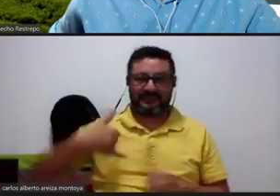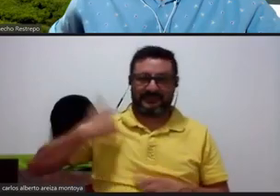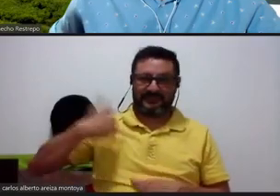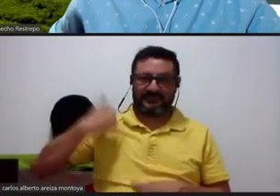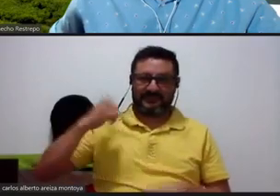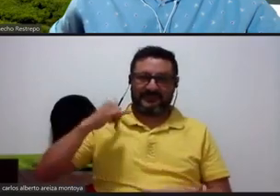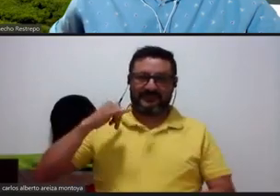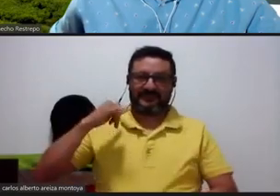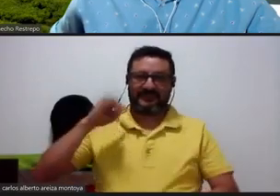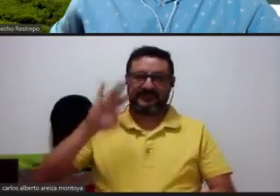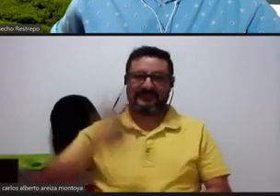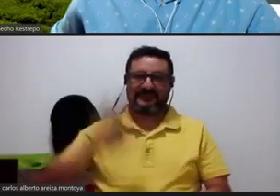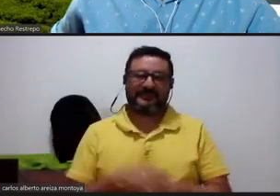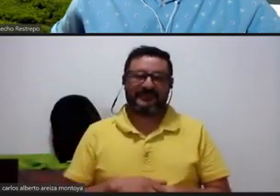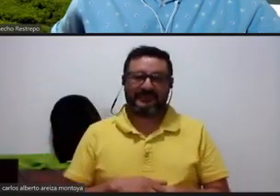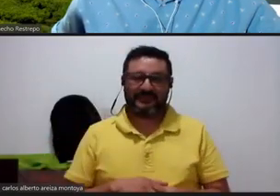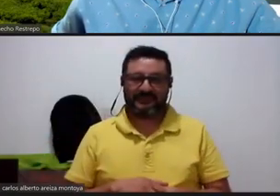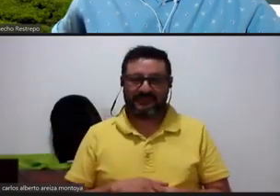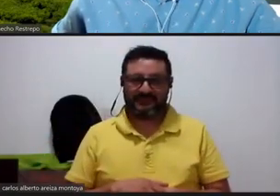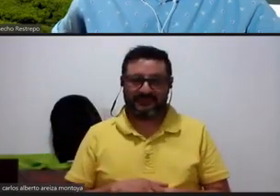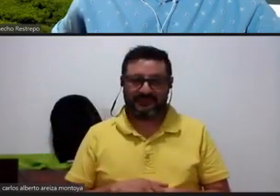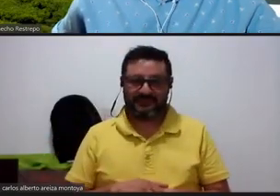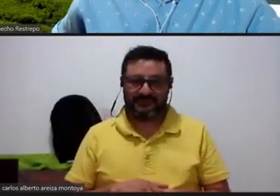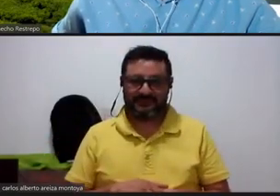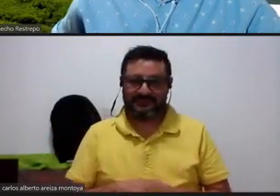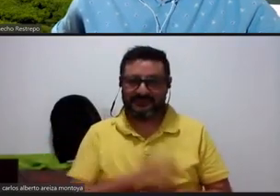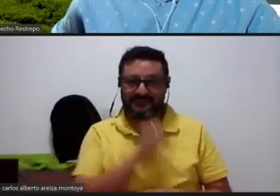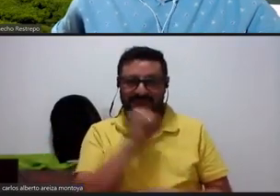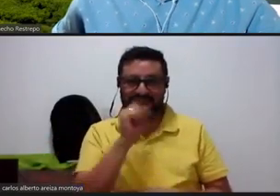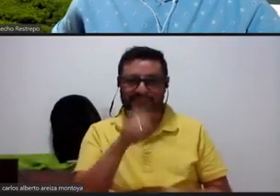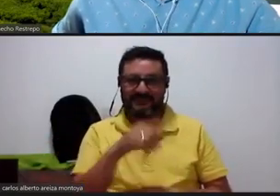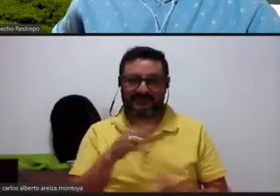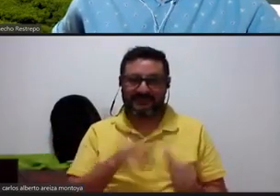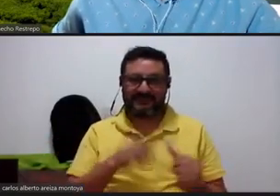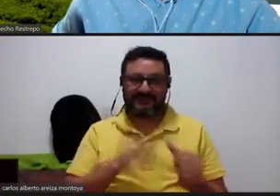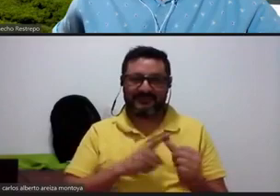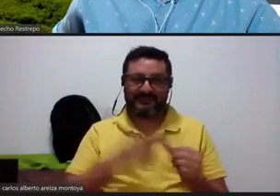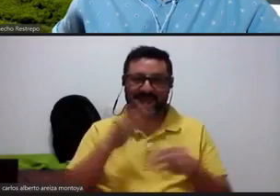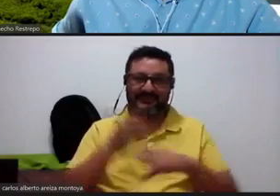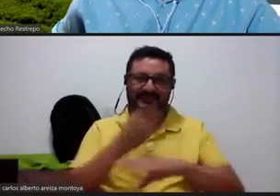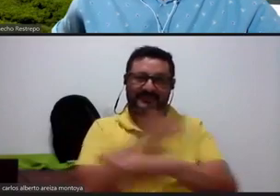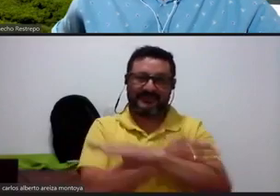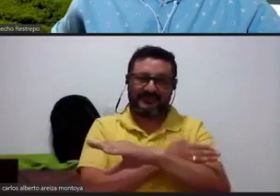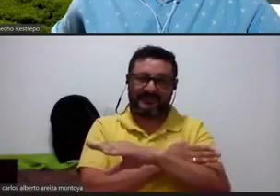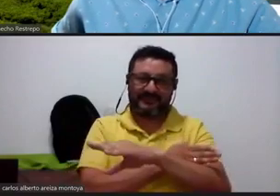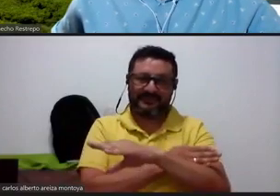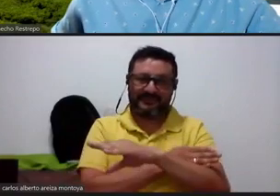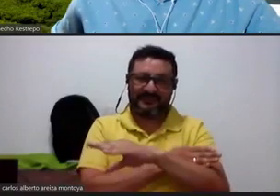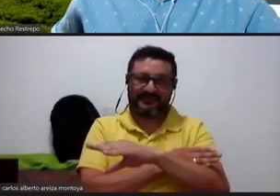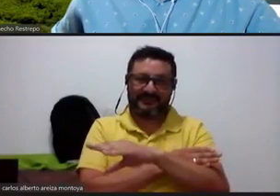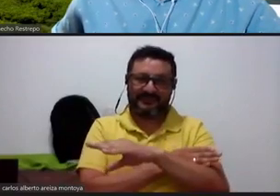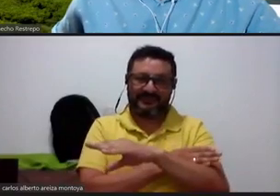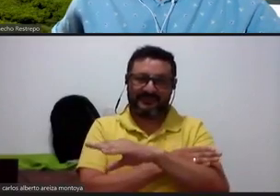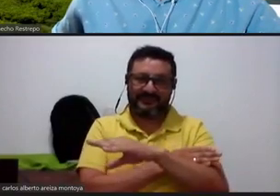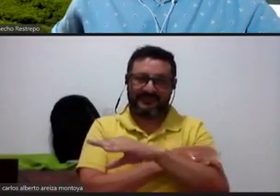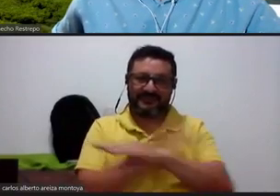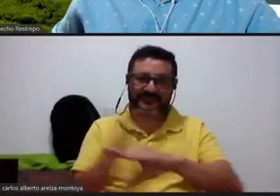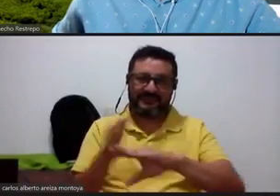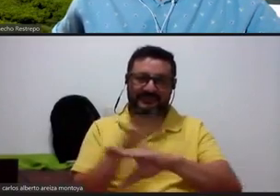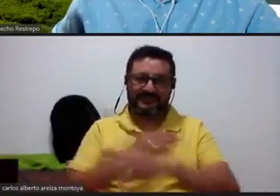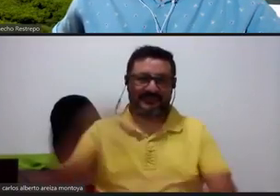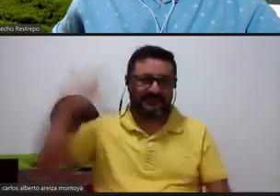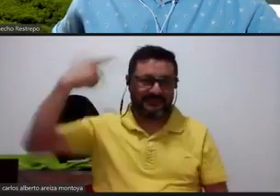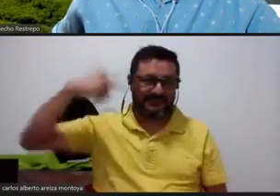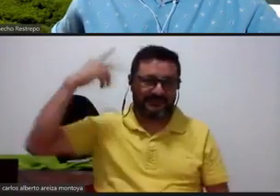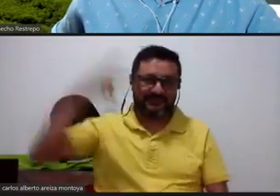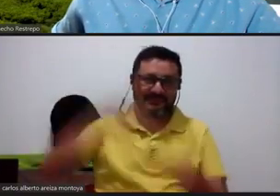faltan? Uy, qué pregunta. No, estuve en los dos anteriores. Estuve Sin en presión, sin Londres. presión. En Londres 2012 y en